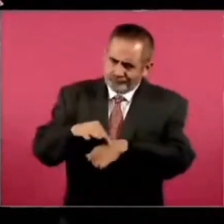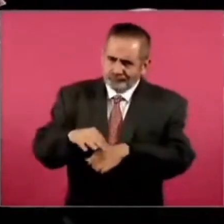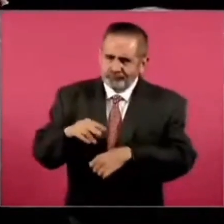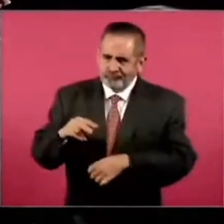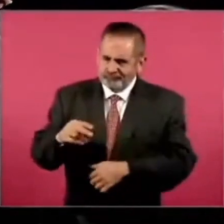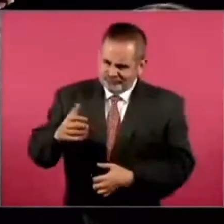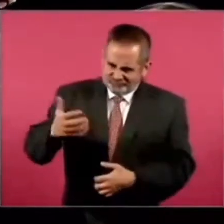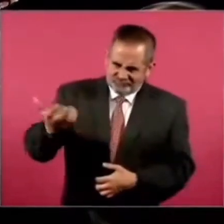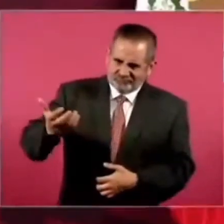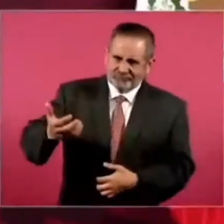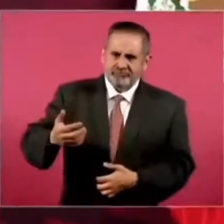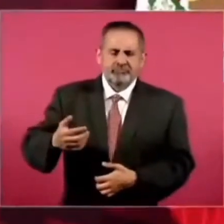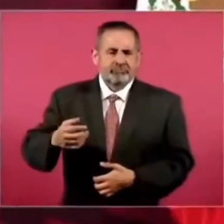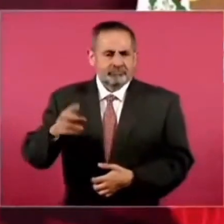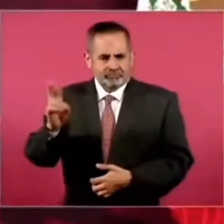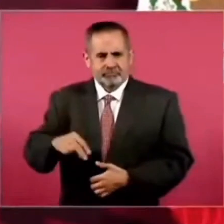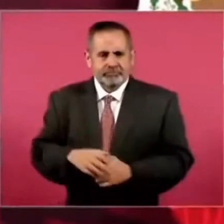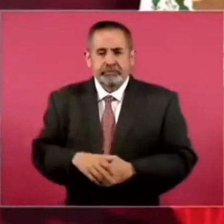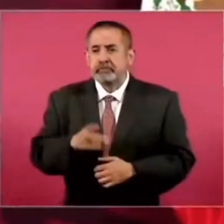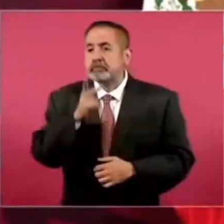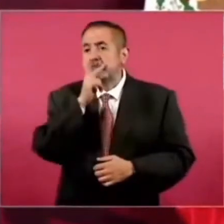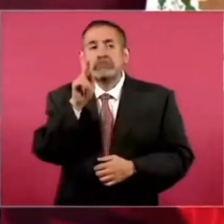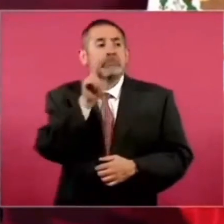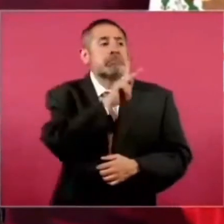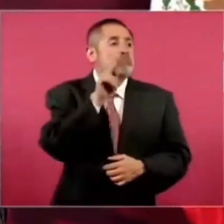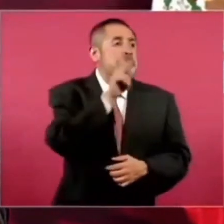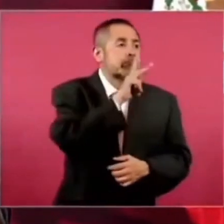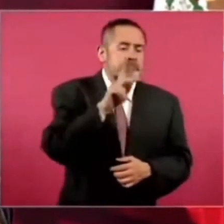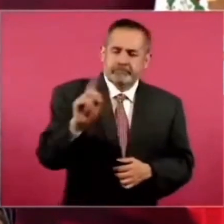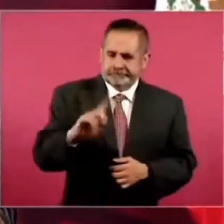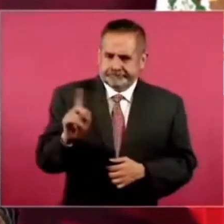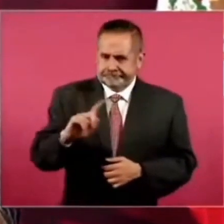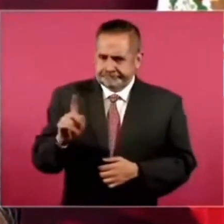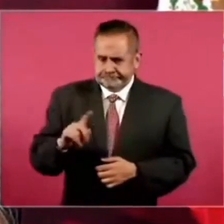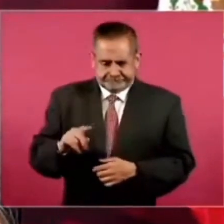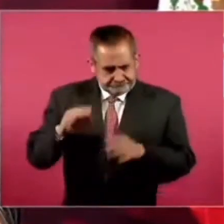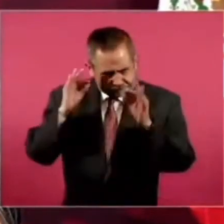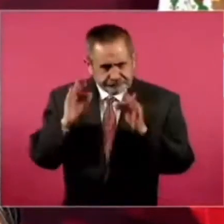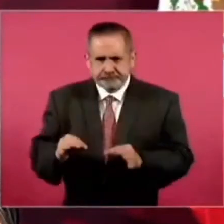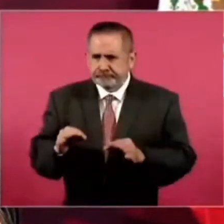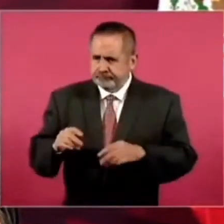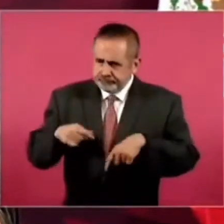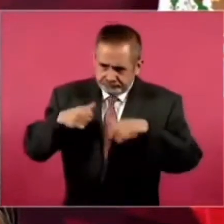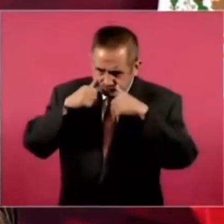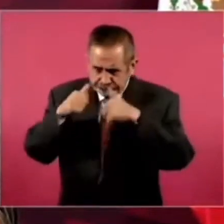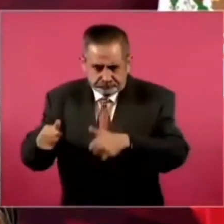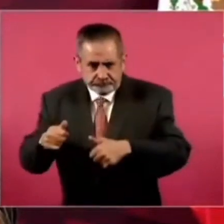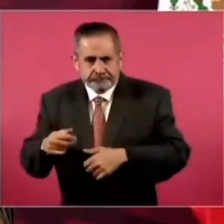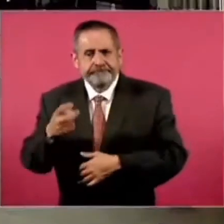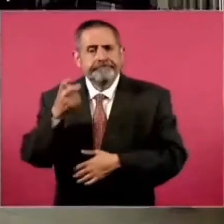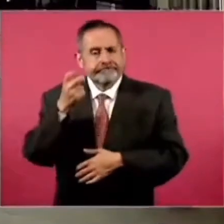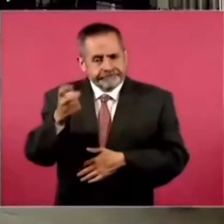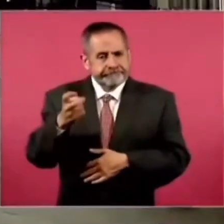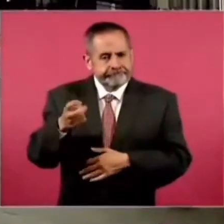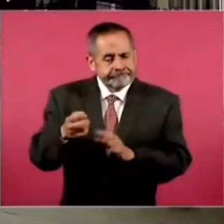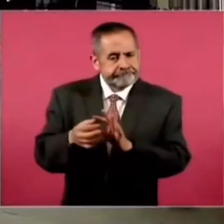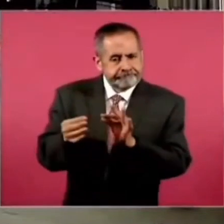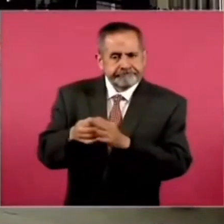hechos no palabras Y eso es lo que estamos haciendo